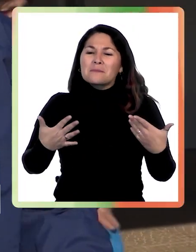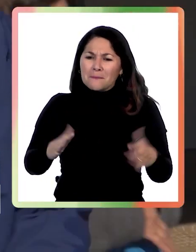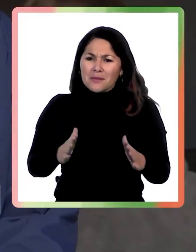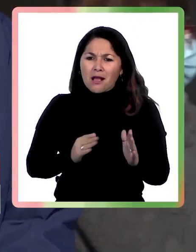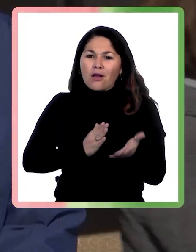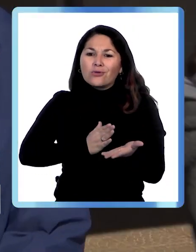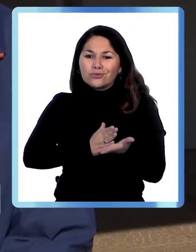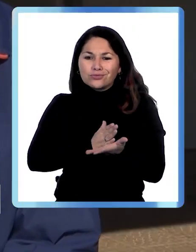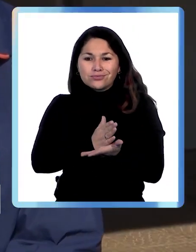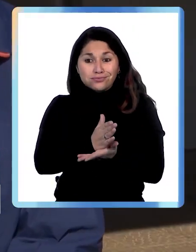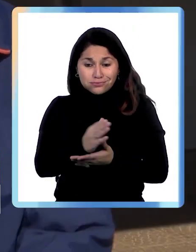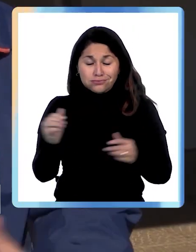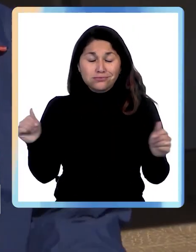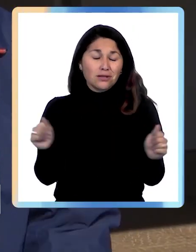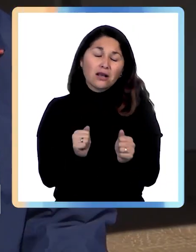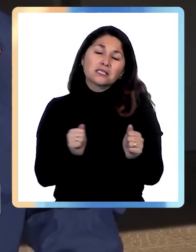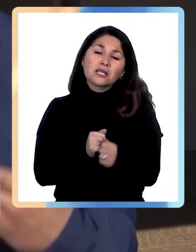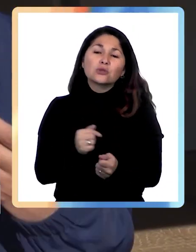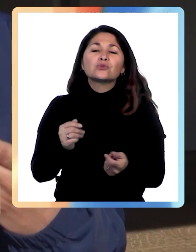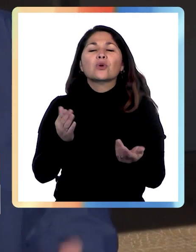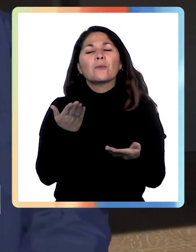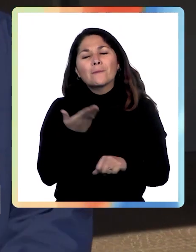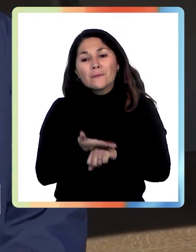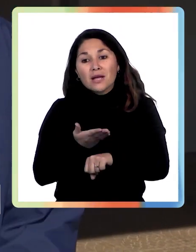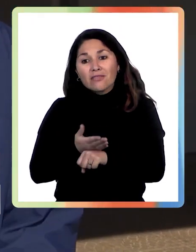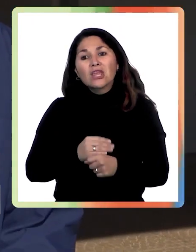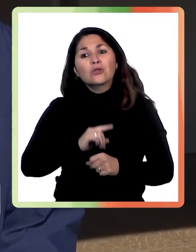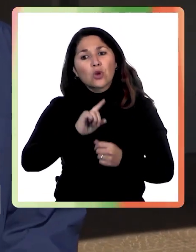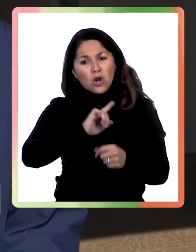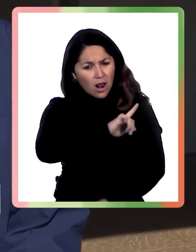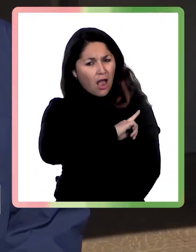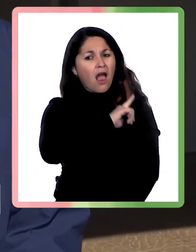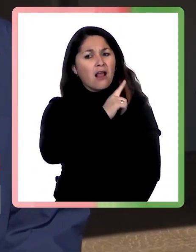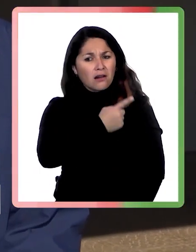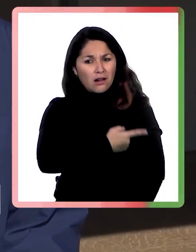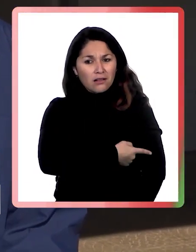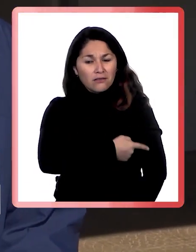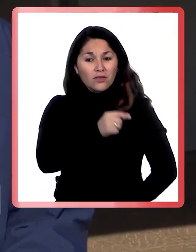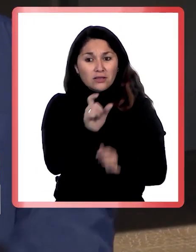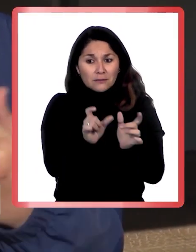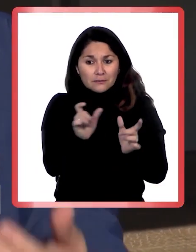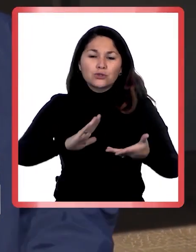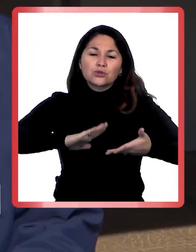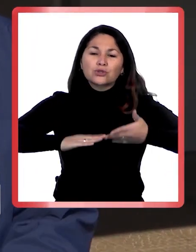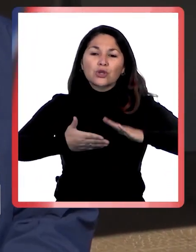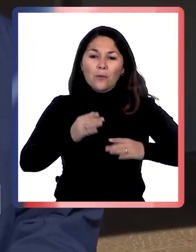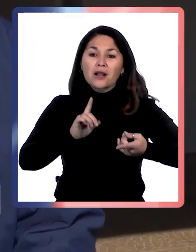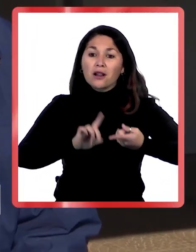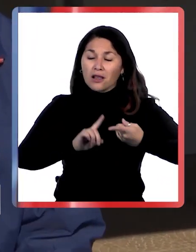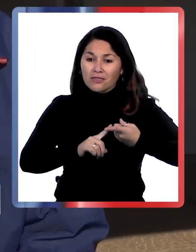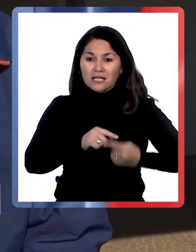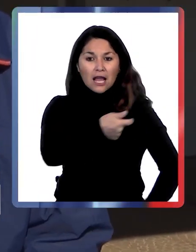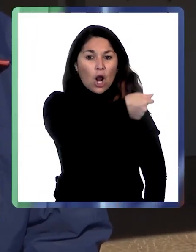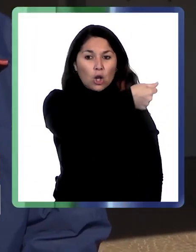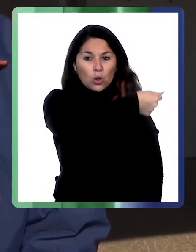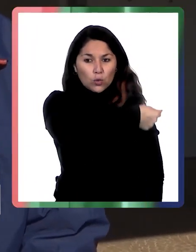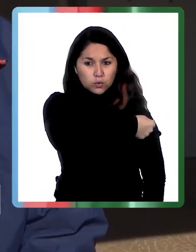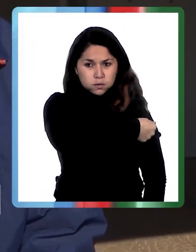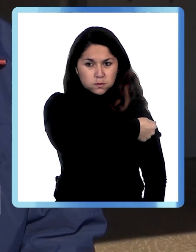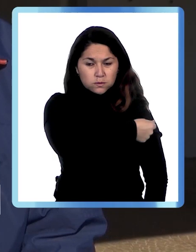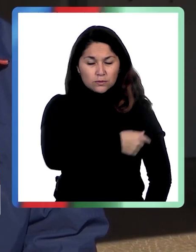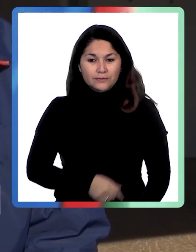época invernal seguimos invitando y fortaleciendo la que nuestra comunidad pueda adherir a la